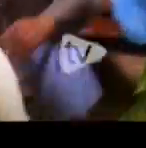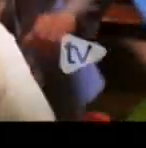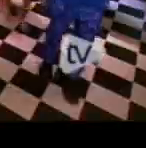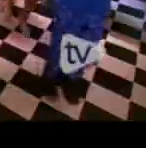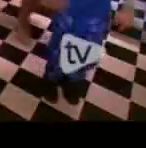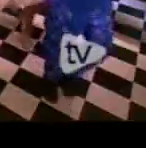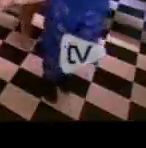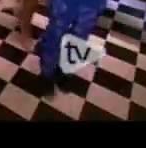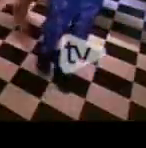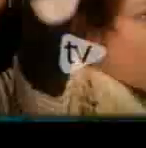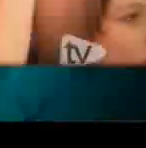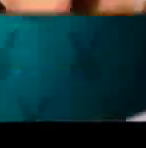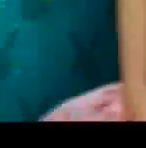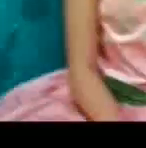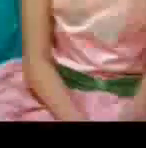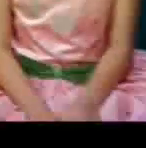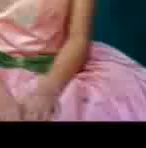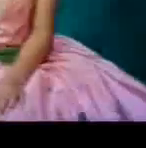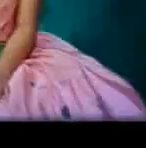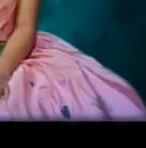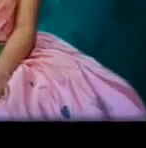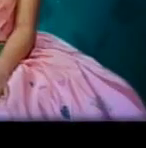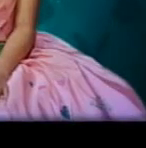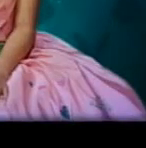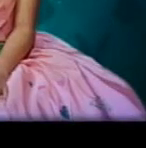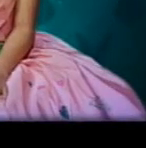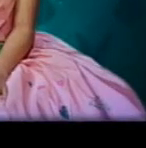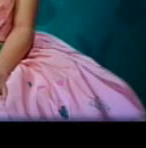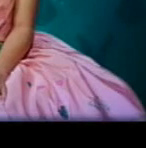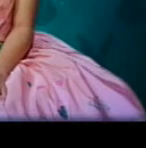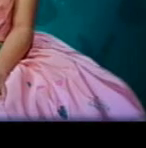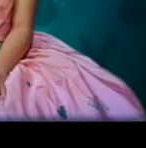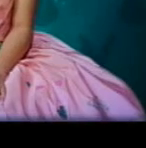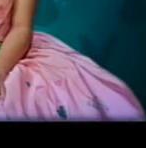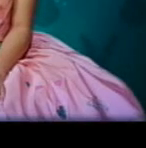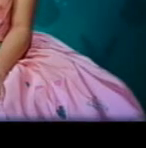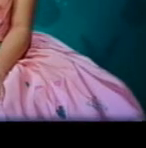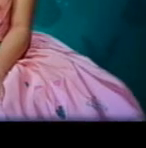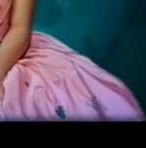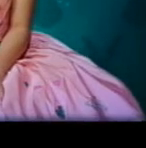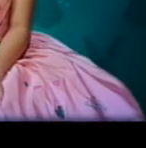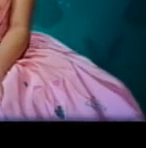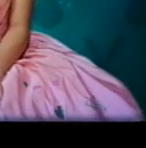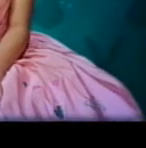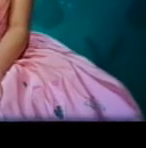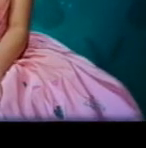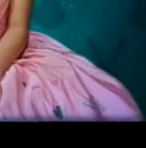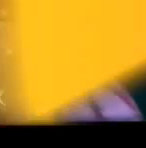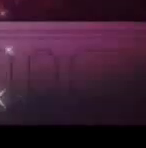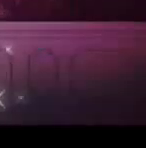de ciudad. Heidi, bienvenida a casa. De lunes a viernes a las 5 p.m.